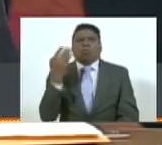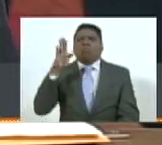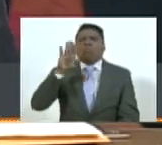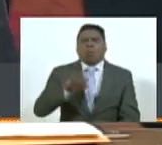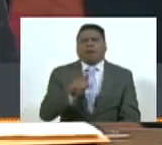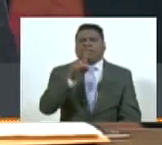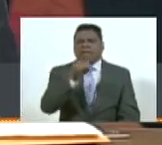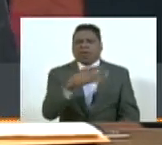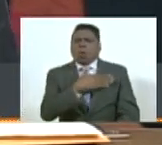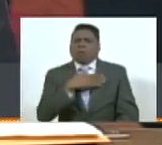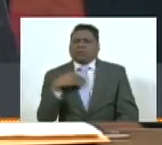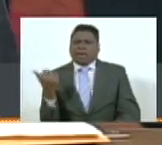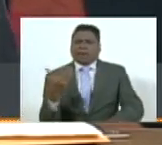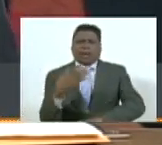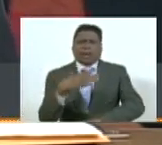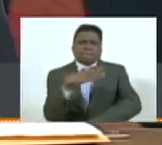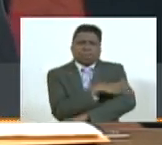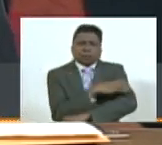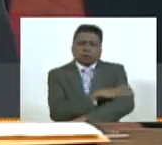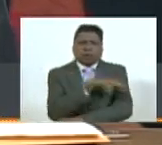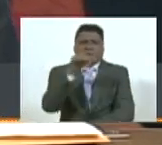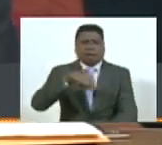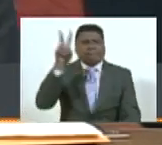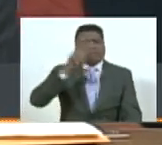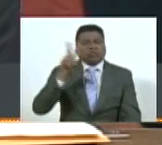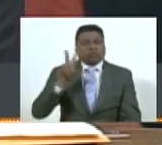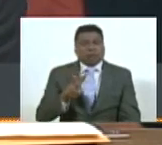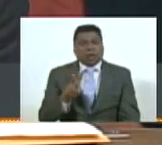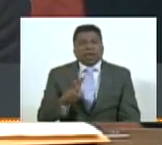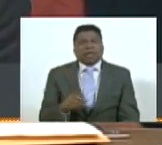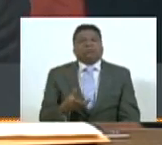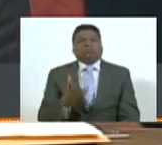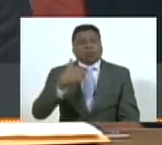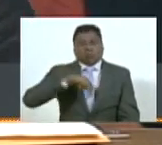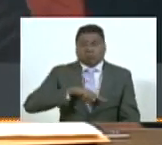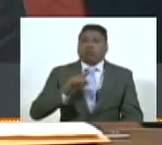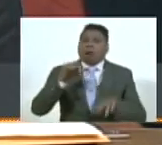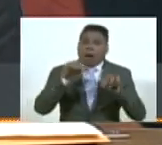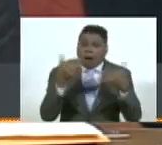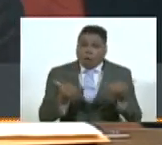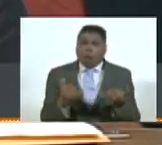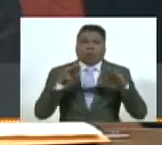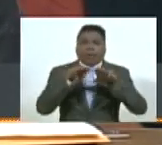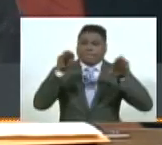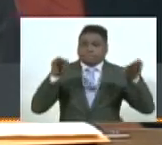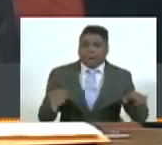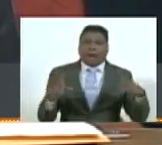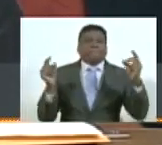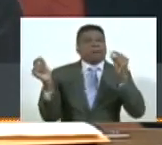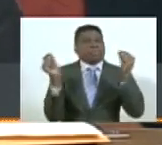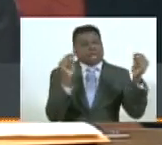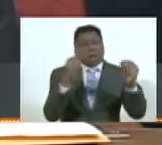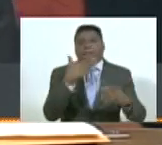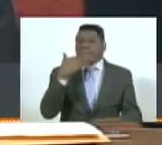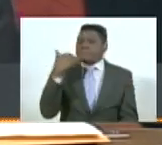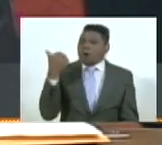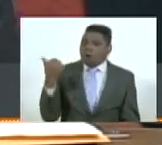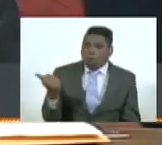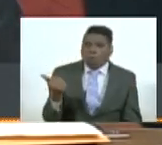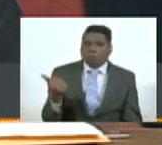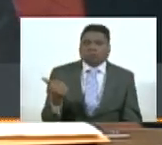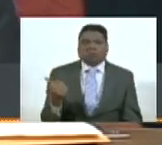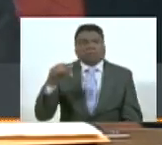han desatado en el país, ¿no? La mesa sigue servida para el diálogo, para el entendimiento y sobre todo